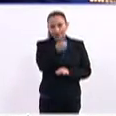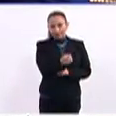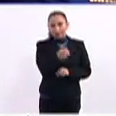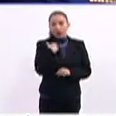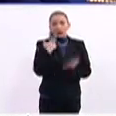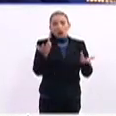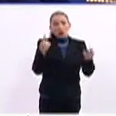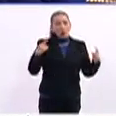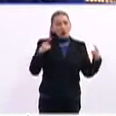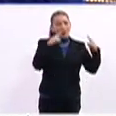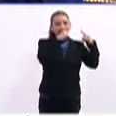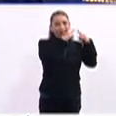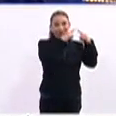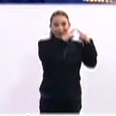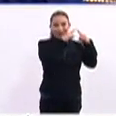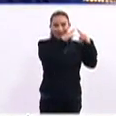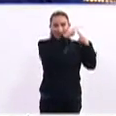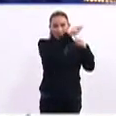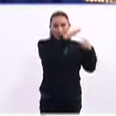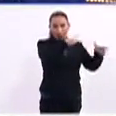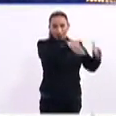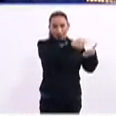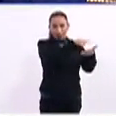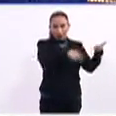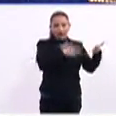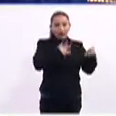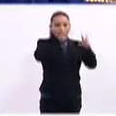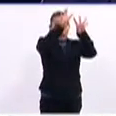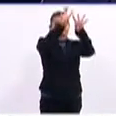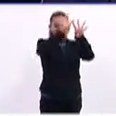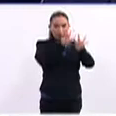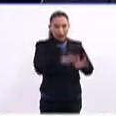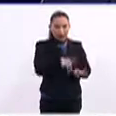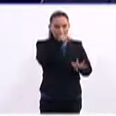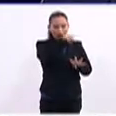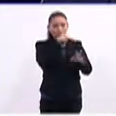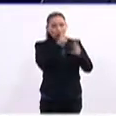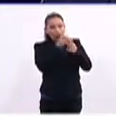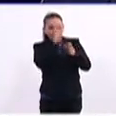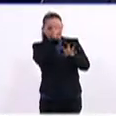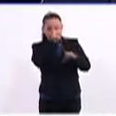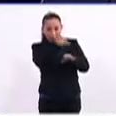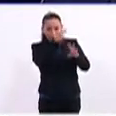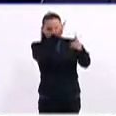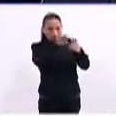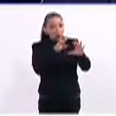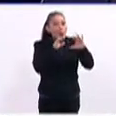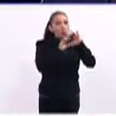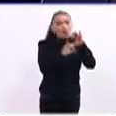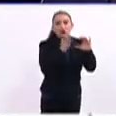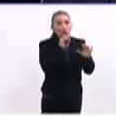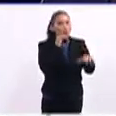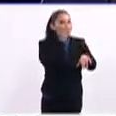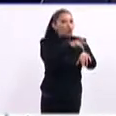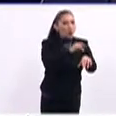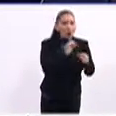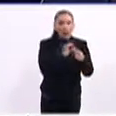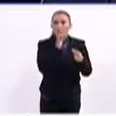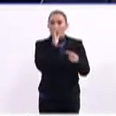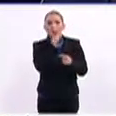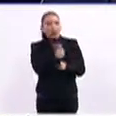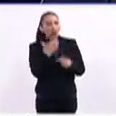un convento de clausura, entonces tienen una reja y todo es a través de esta reja la comunicación. Yo no puedo tocarla